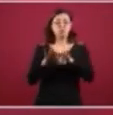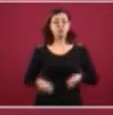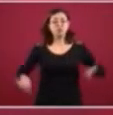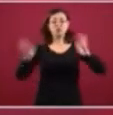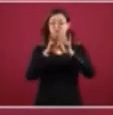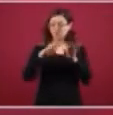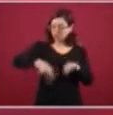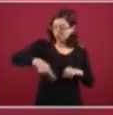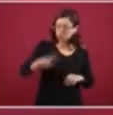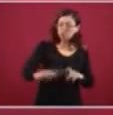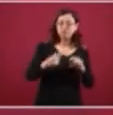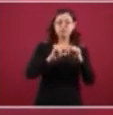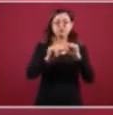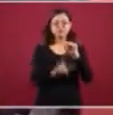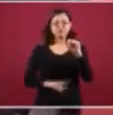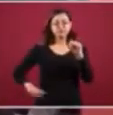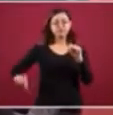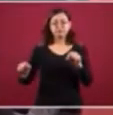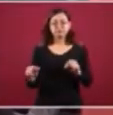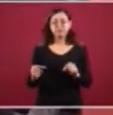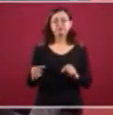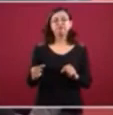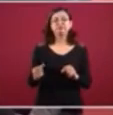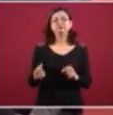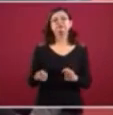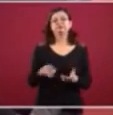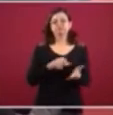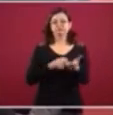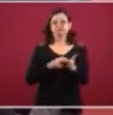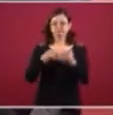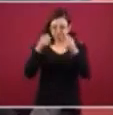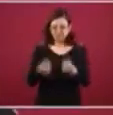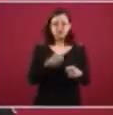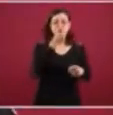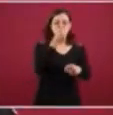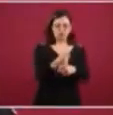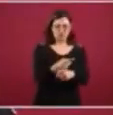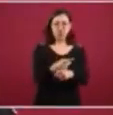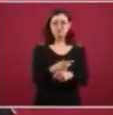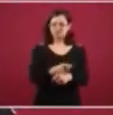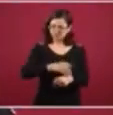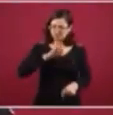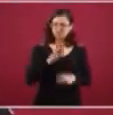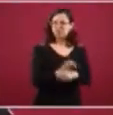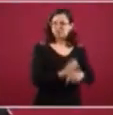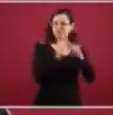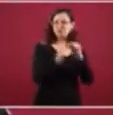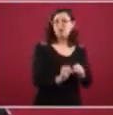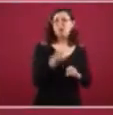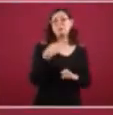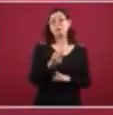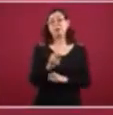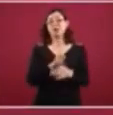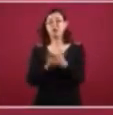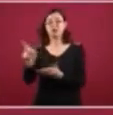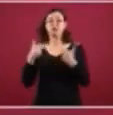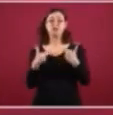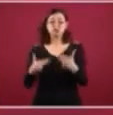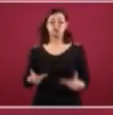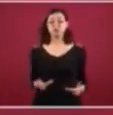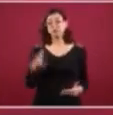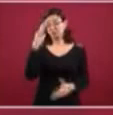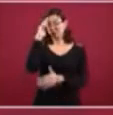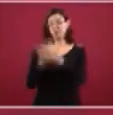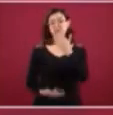país se pueda garantizar la seguridad pública sin violar los derechos humanos. Y el